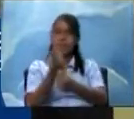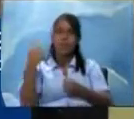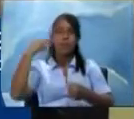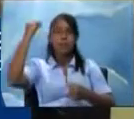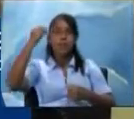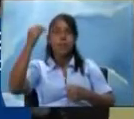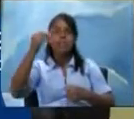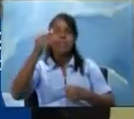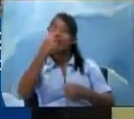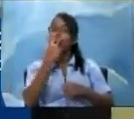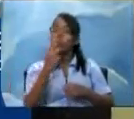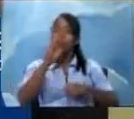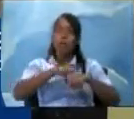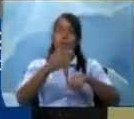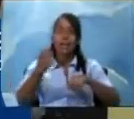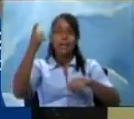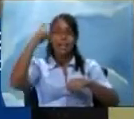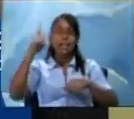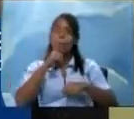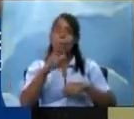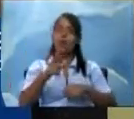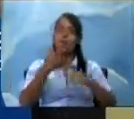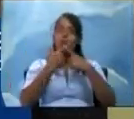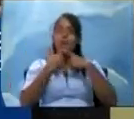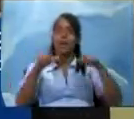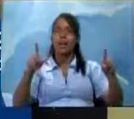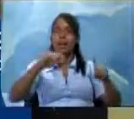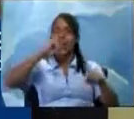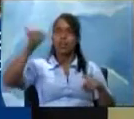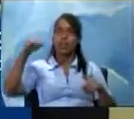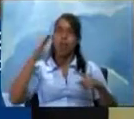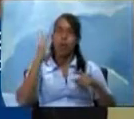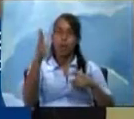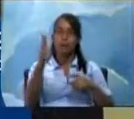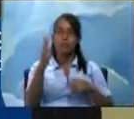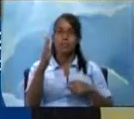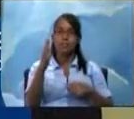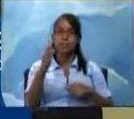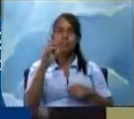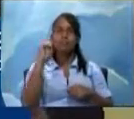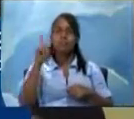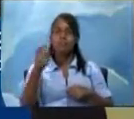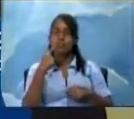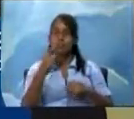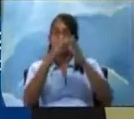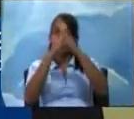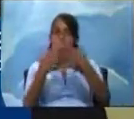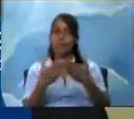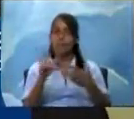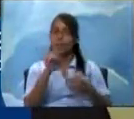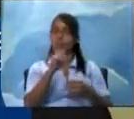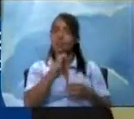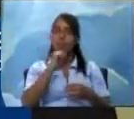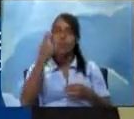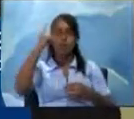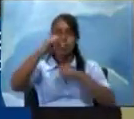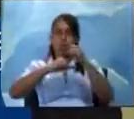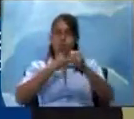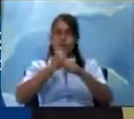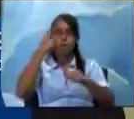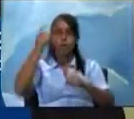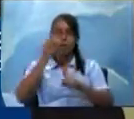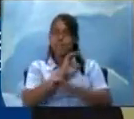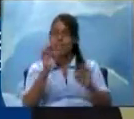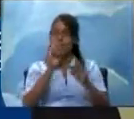bienaventurado el que piensa en el pobre, porque en el día malo lo librará Jehová. También dice la Biblia que no es por obra para